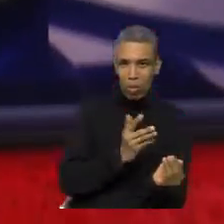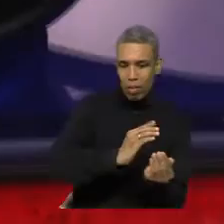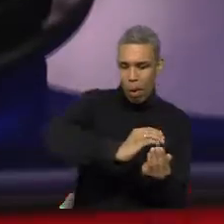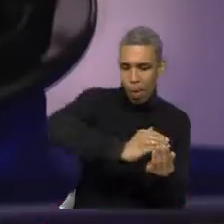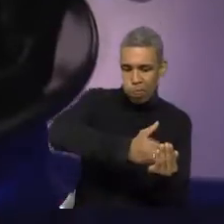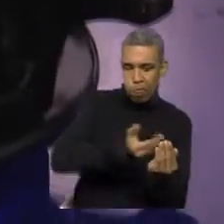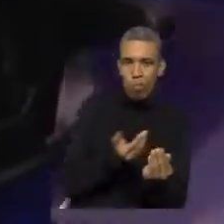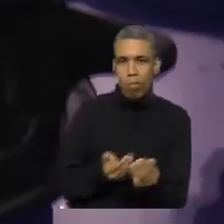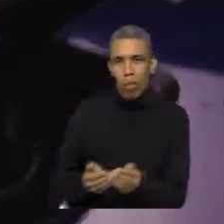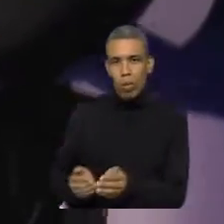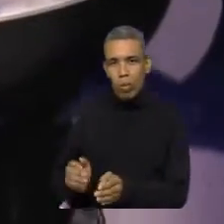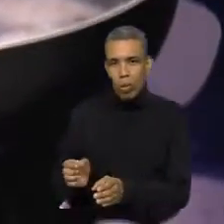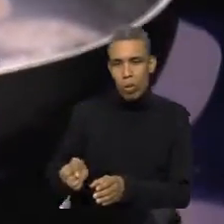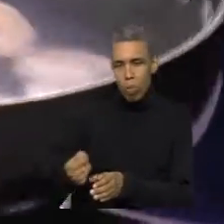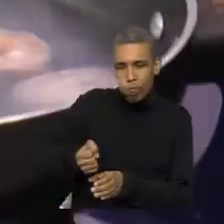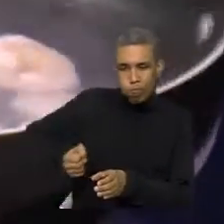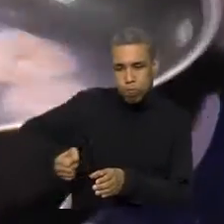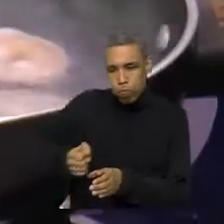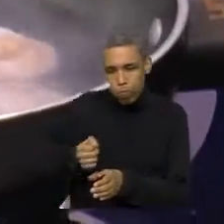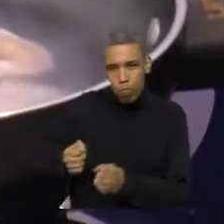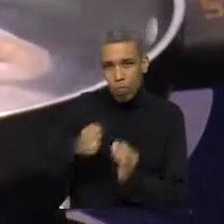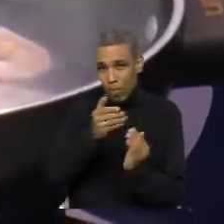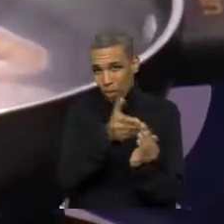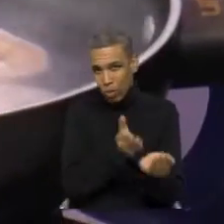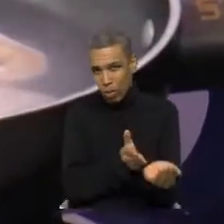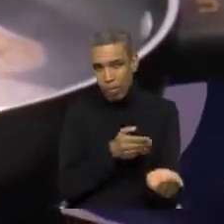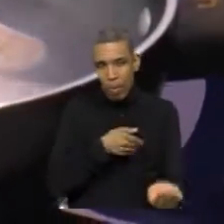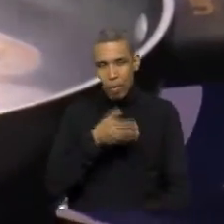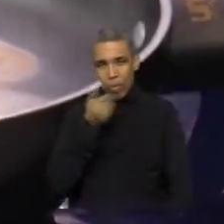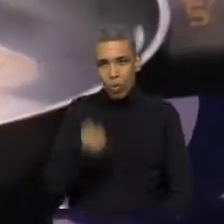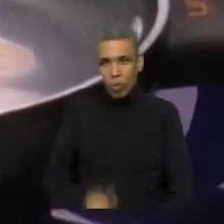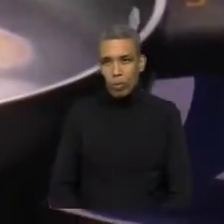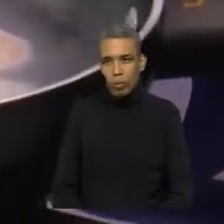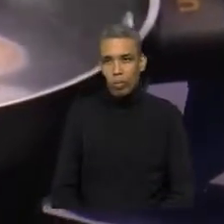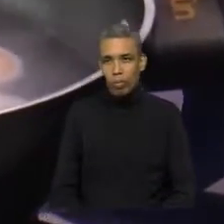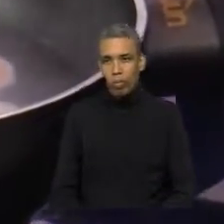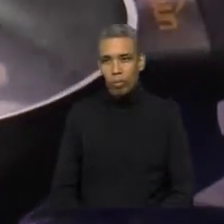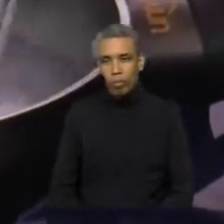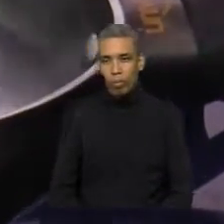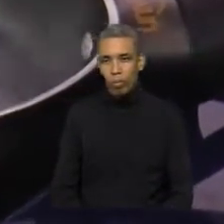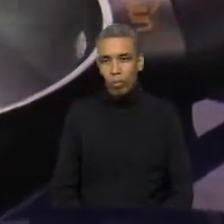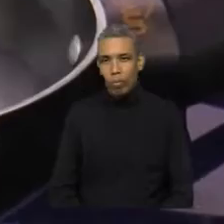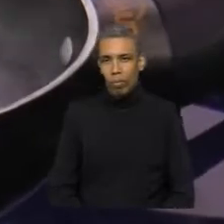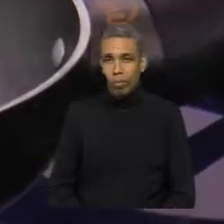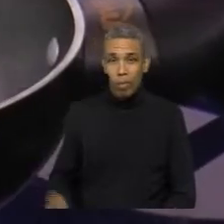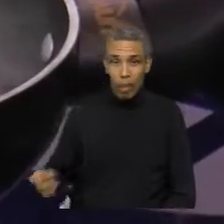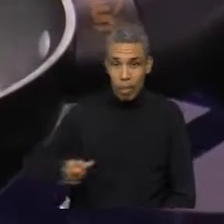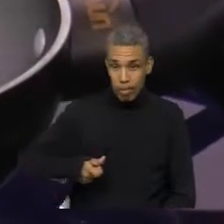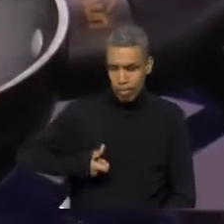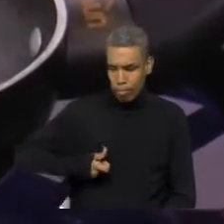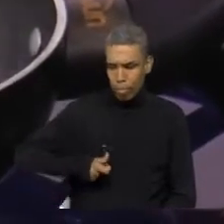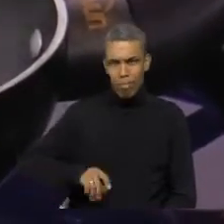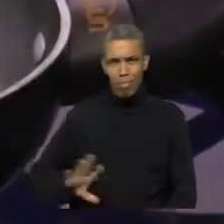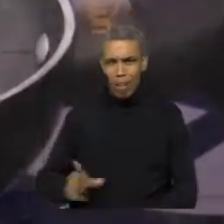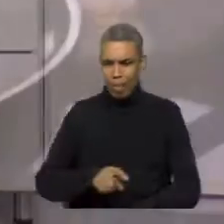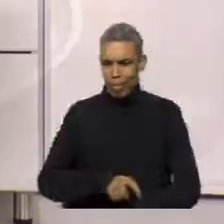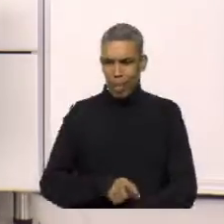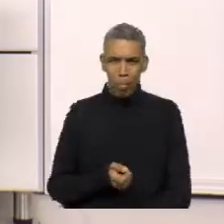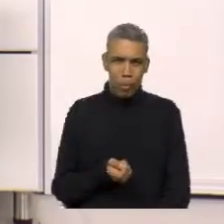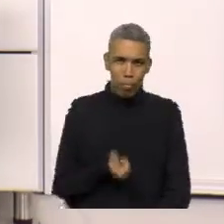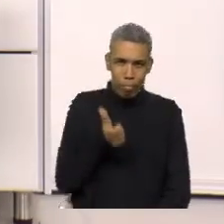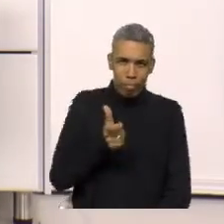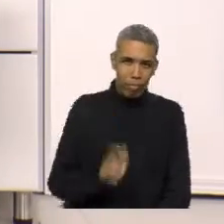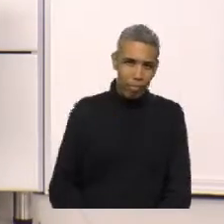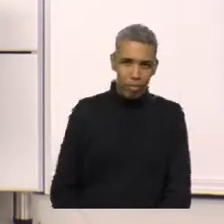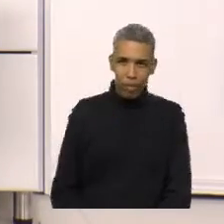Vamos a bajarle por acá. Ya acá este está listo, esto no demora, los camarones en crudo. Eso es